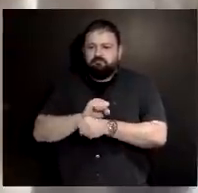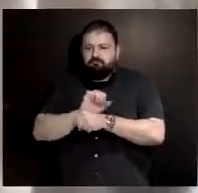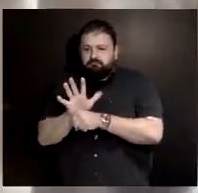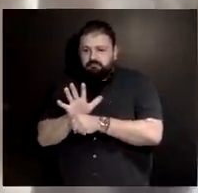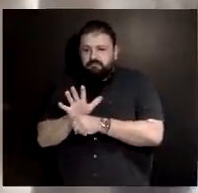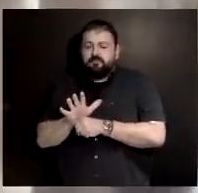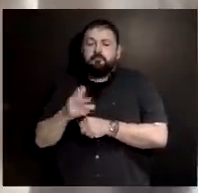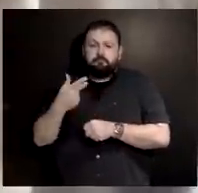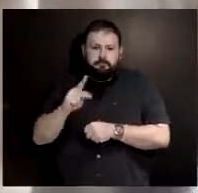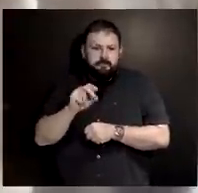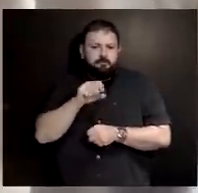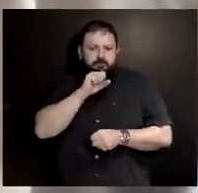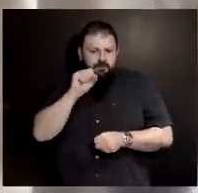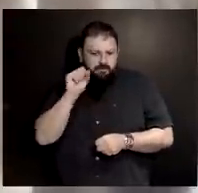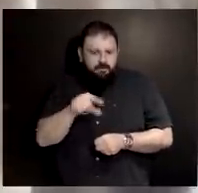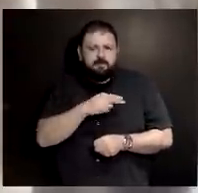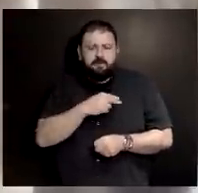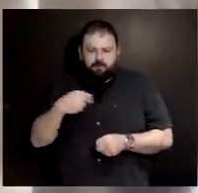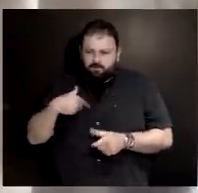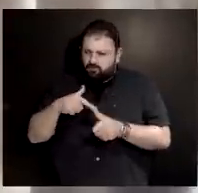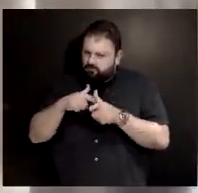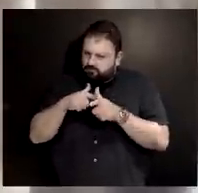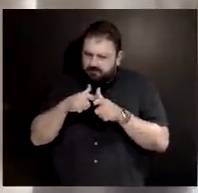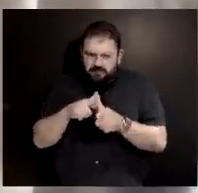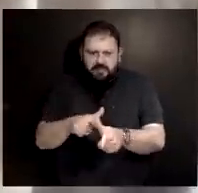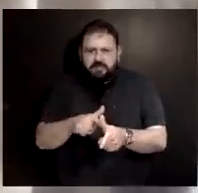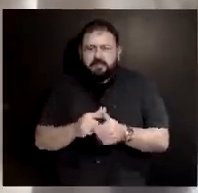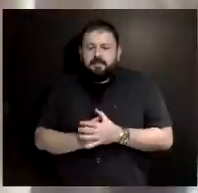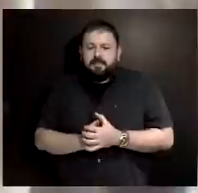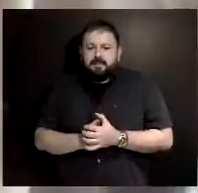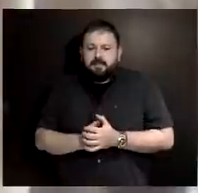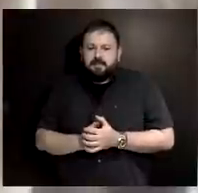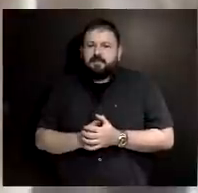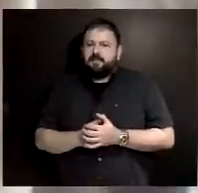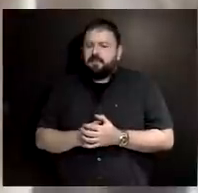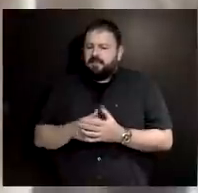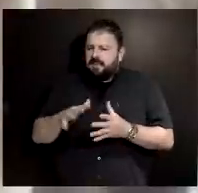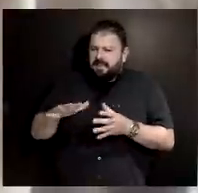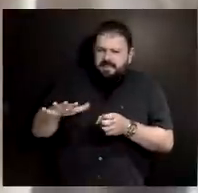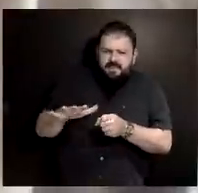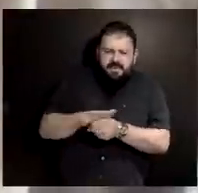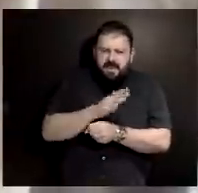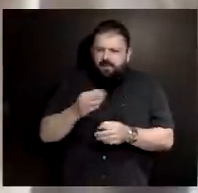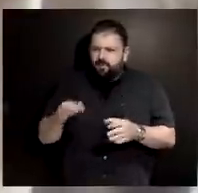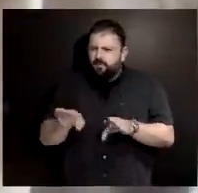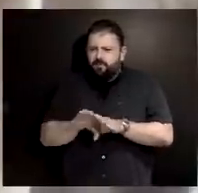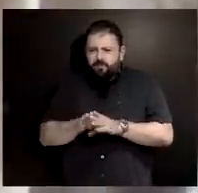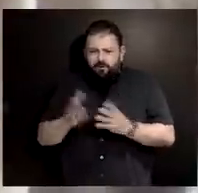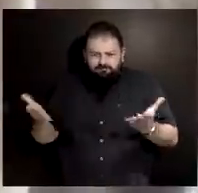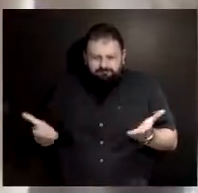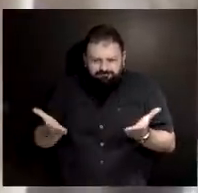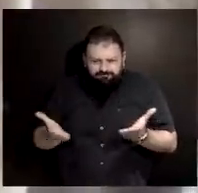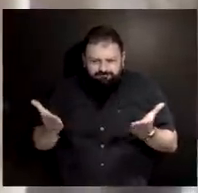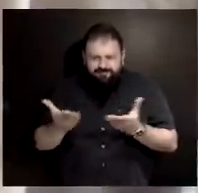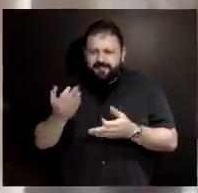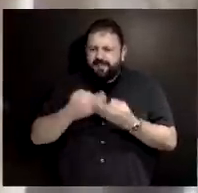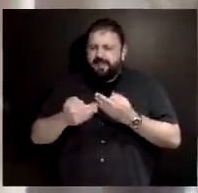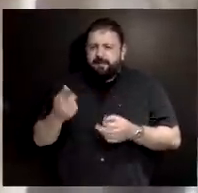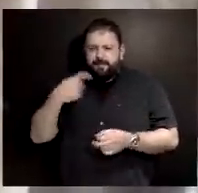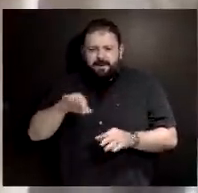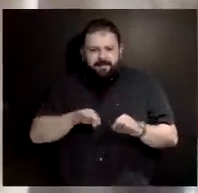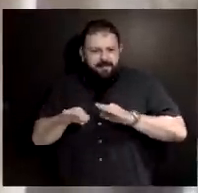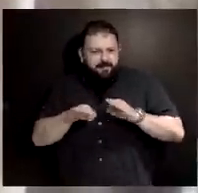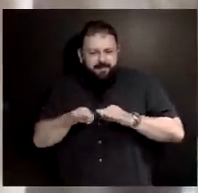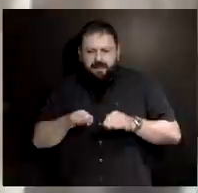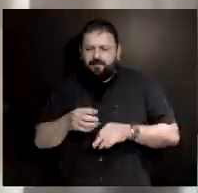somos nosotros, tenemos que seguir llenando este mundo de energía morada y de salud y de belleza también,